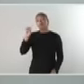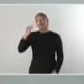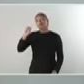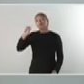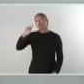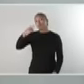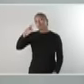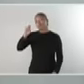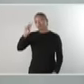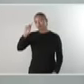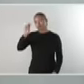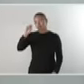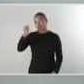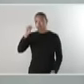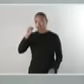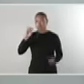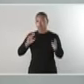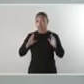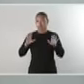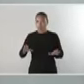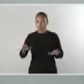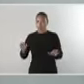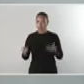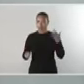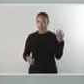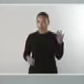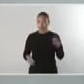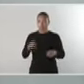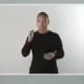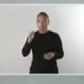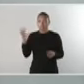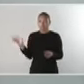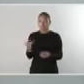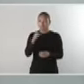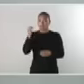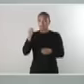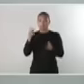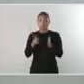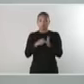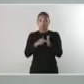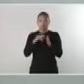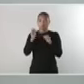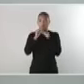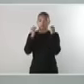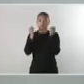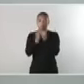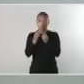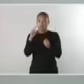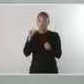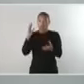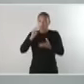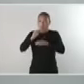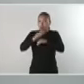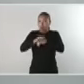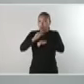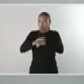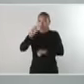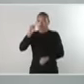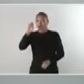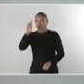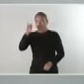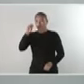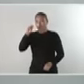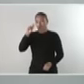representa la izquierda que Jorge Valdez sí va a rescatar el tejido social que Jorge Valdez no pacta con delincuentes que no pacta con